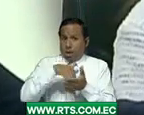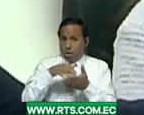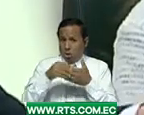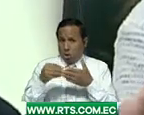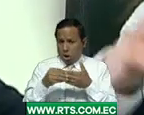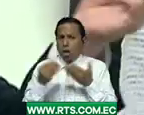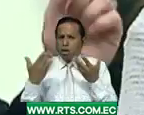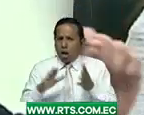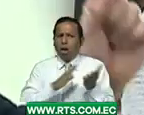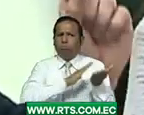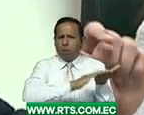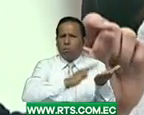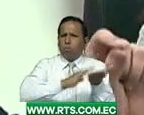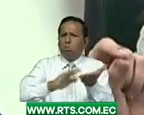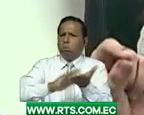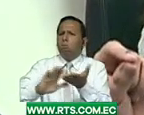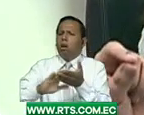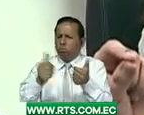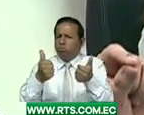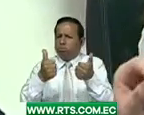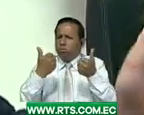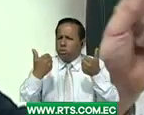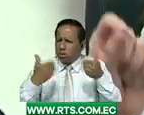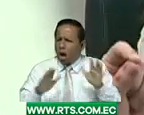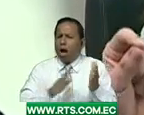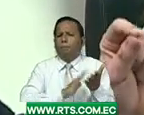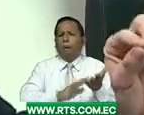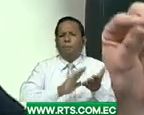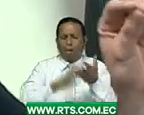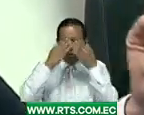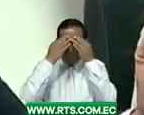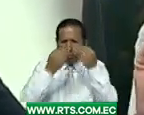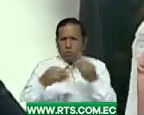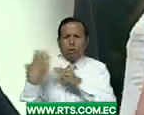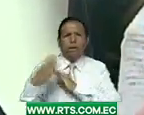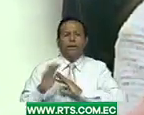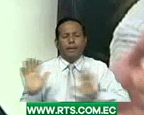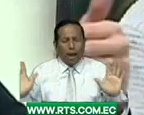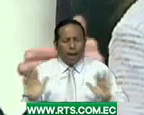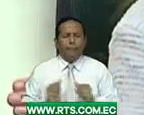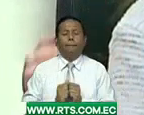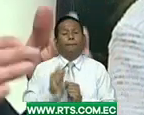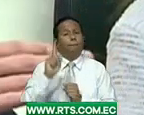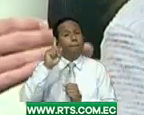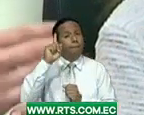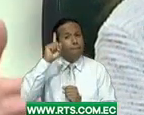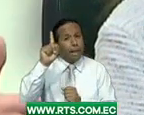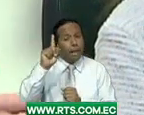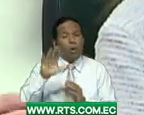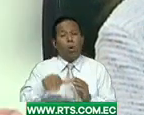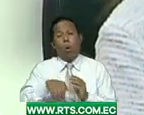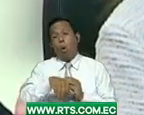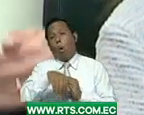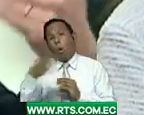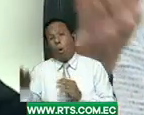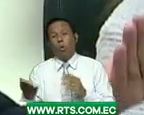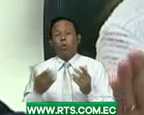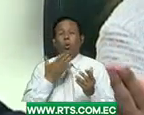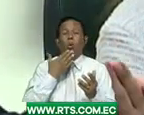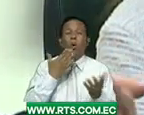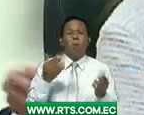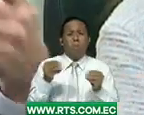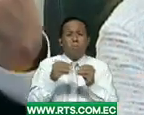han entregado sin ningún tipo de afectación al banco ni a su patrimonio, pero cualquier valor adicional